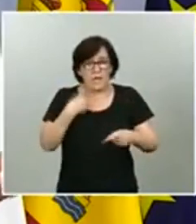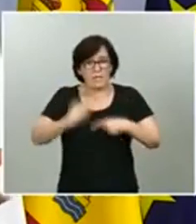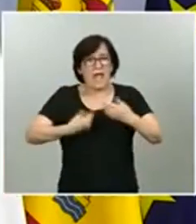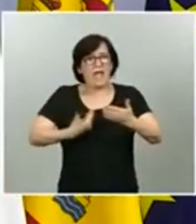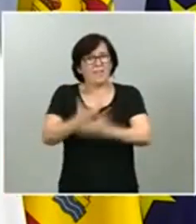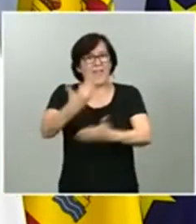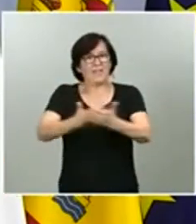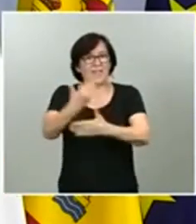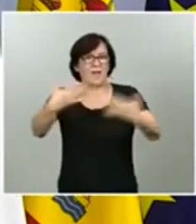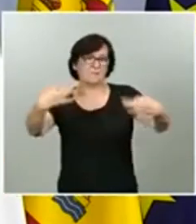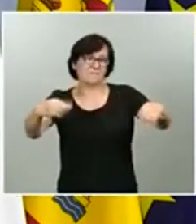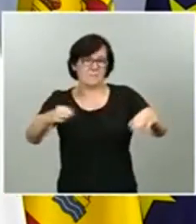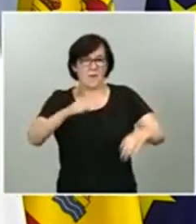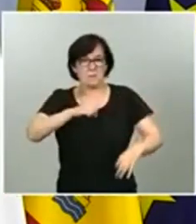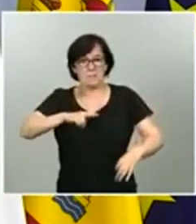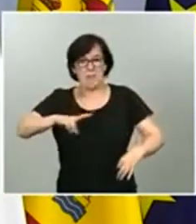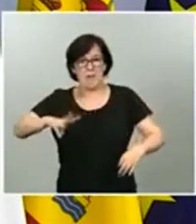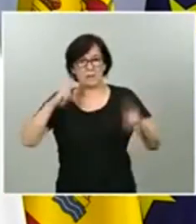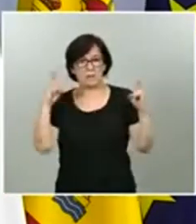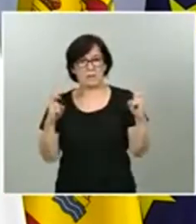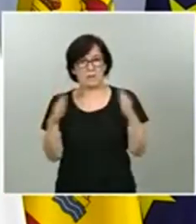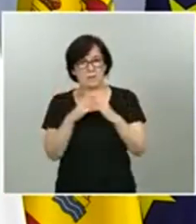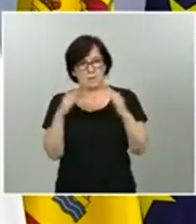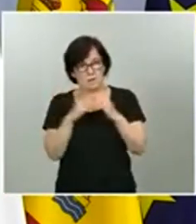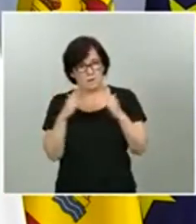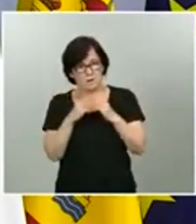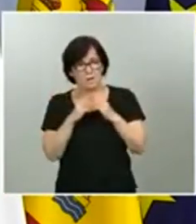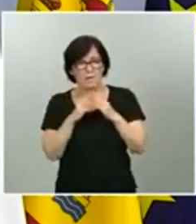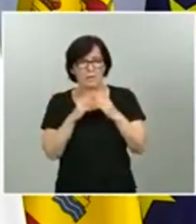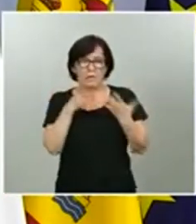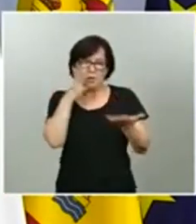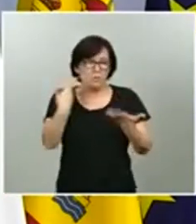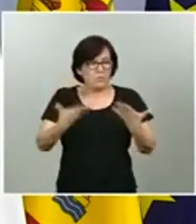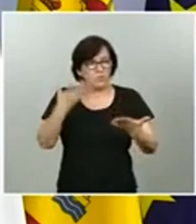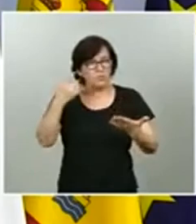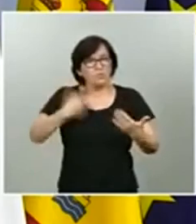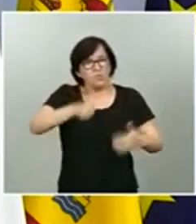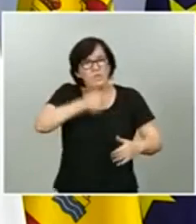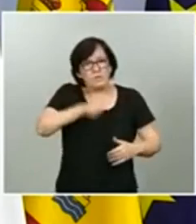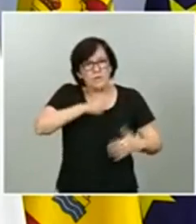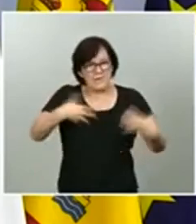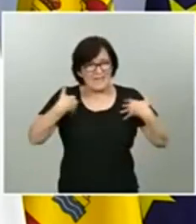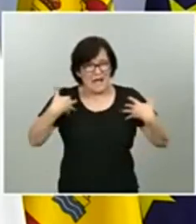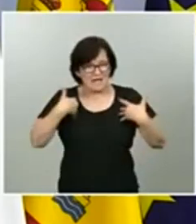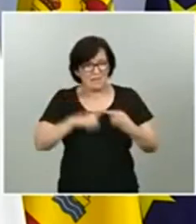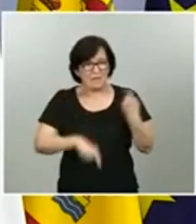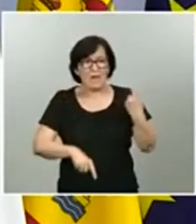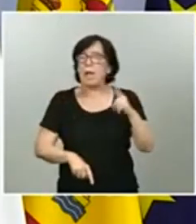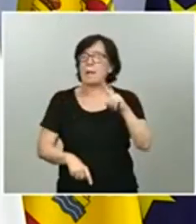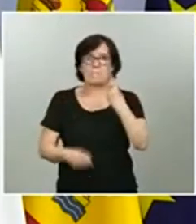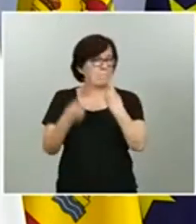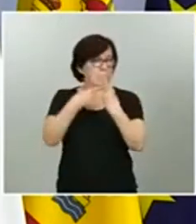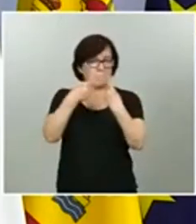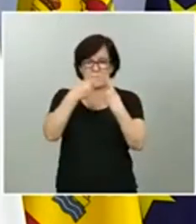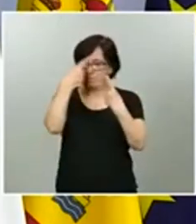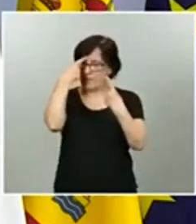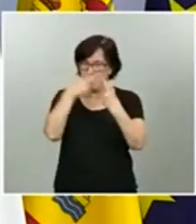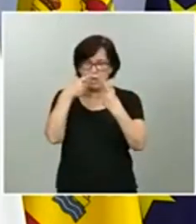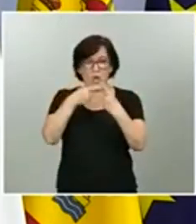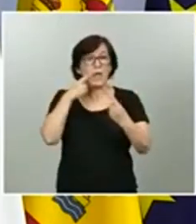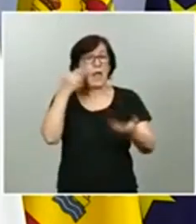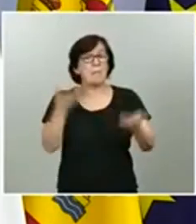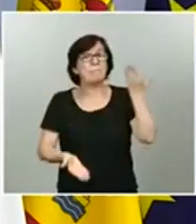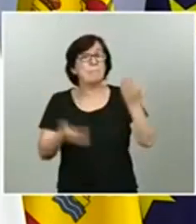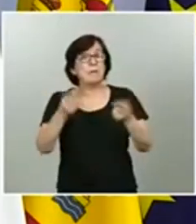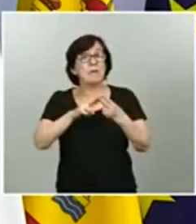de meses largos de confinamiento donde hemos tenido tanto sacrificio. Por tanto, esa es la primera valoración. La segunda valoración respecto a los